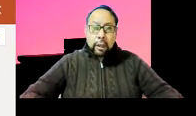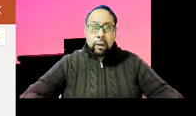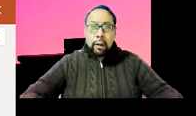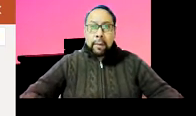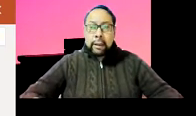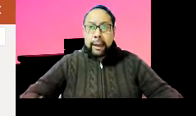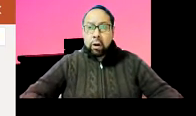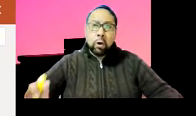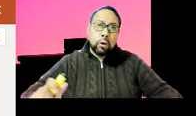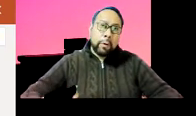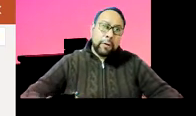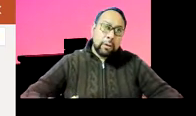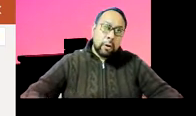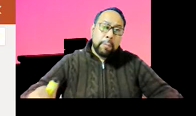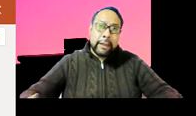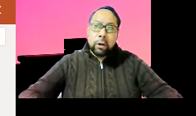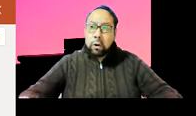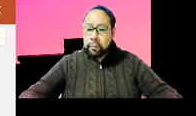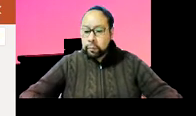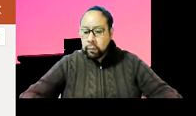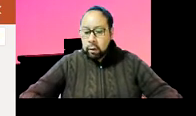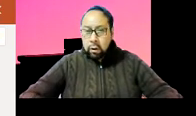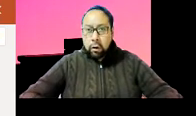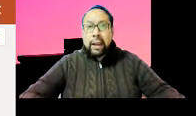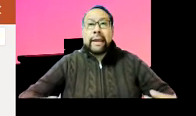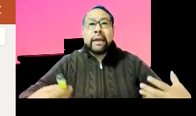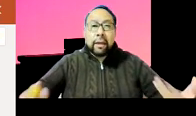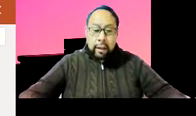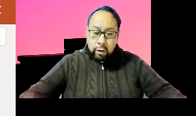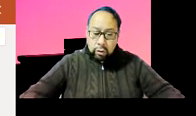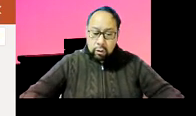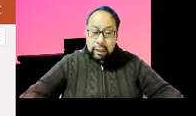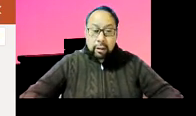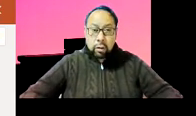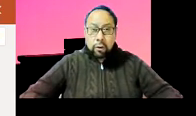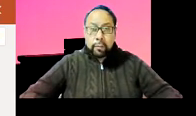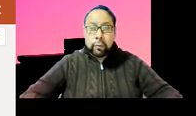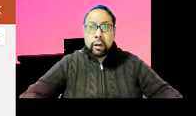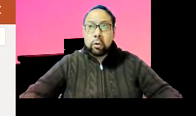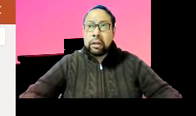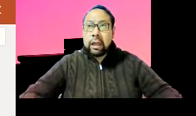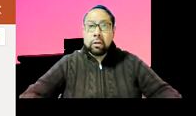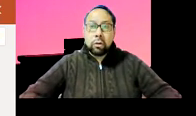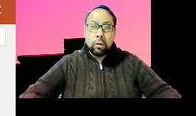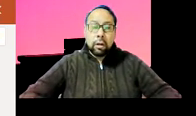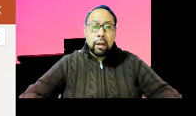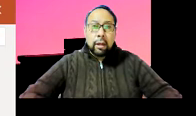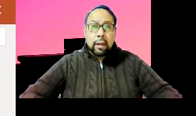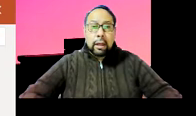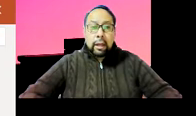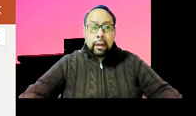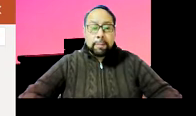decir, profe, es que me dijeron, otro profesor me dijo, o leí en otro texto, o en algún